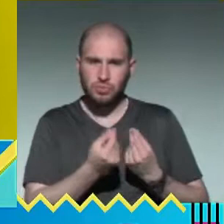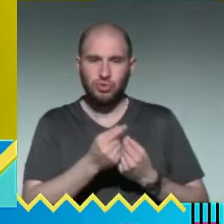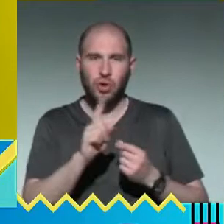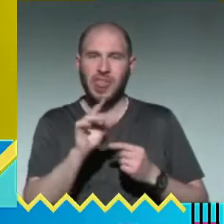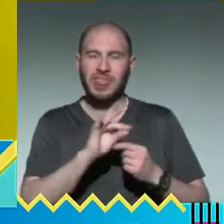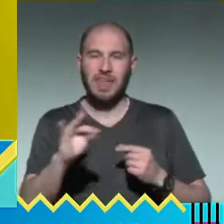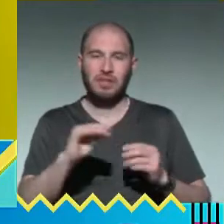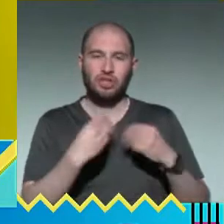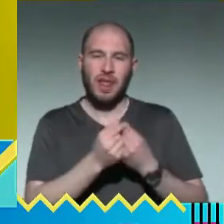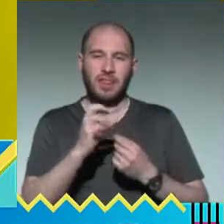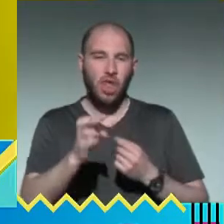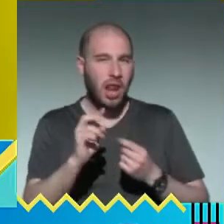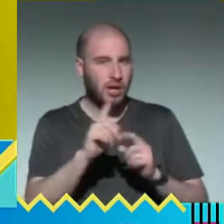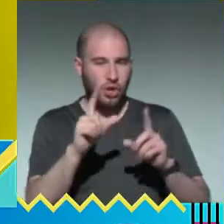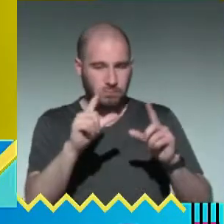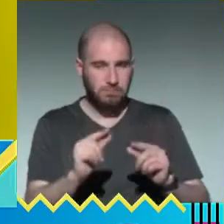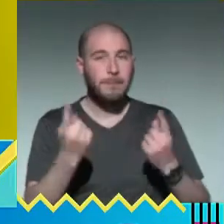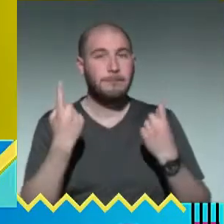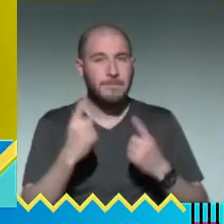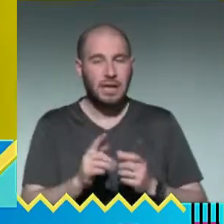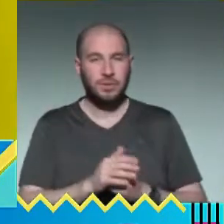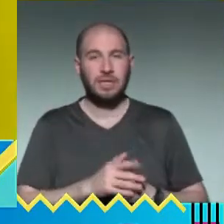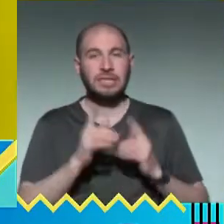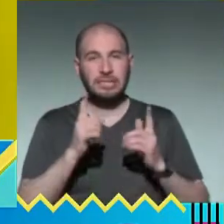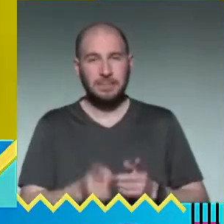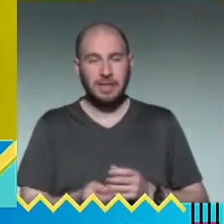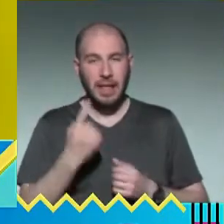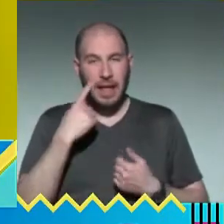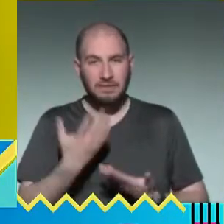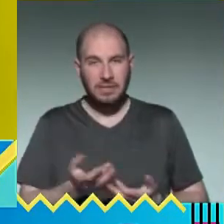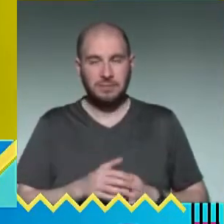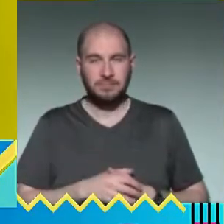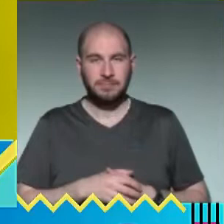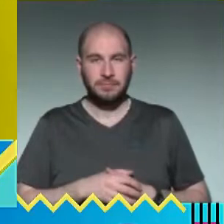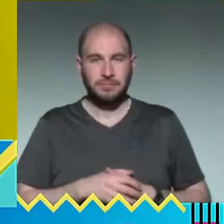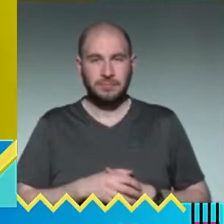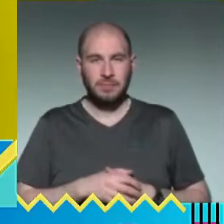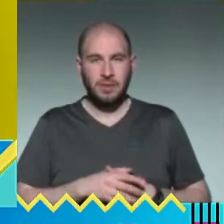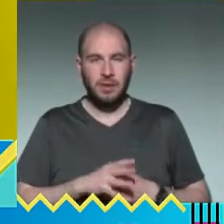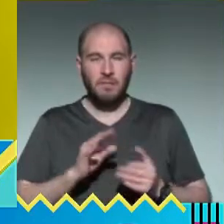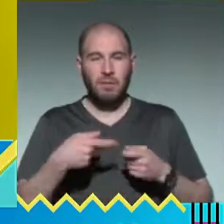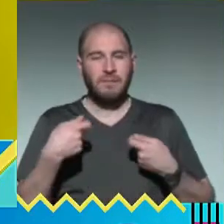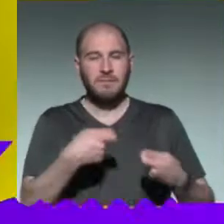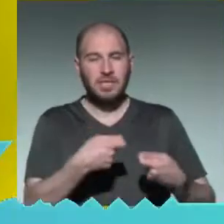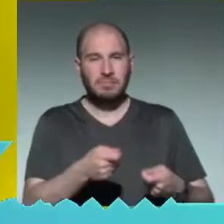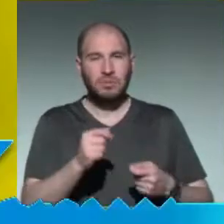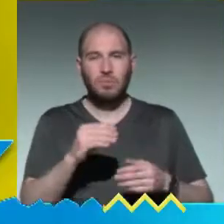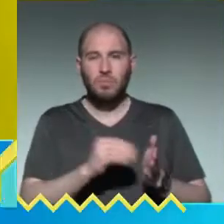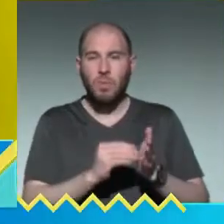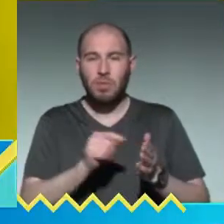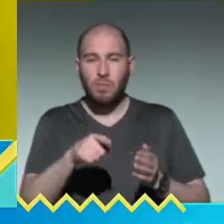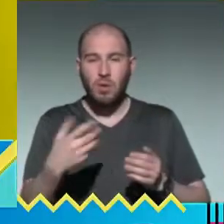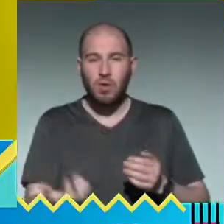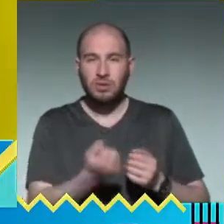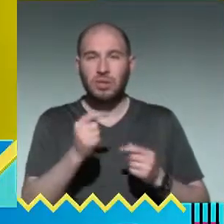la deuda en dólares, pero también, digamos, hay que ver qué fuentes de financiamiento tenés en el momento que las